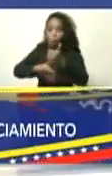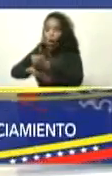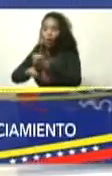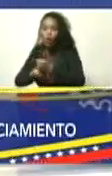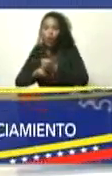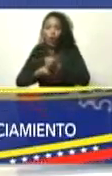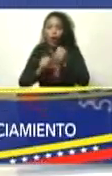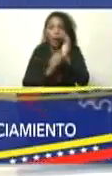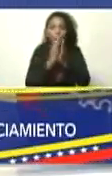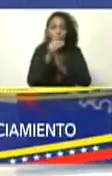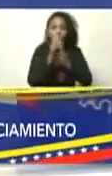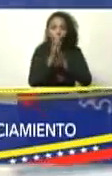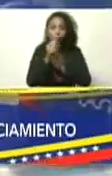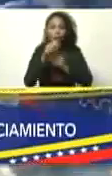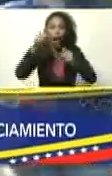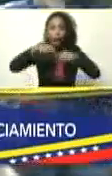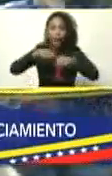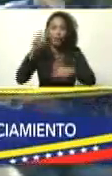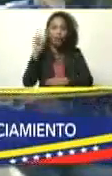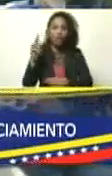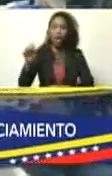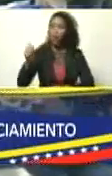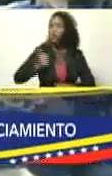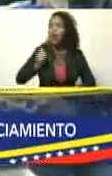de Venezuela. Estén donde estén,